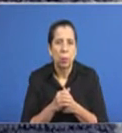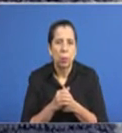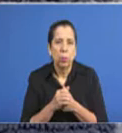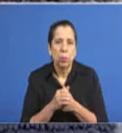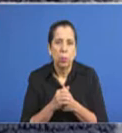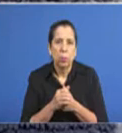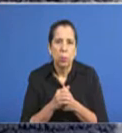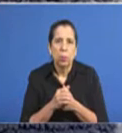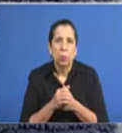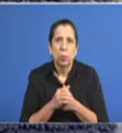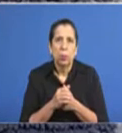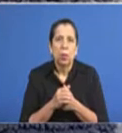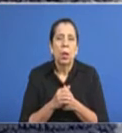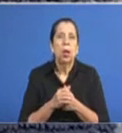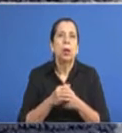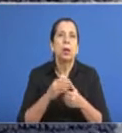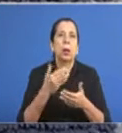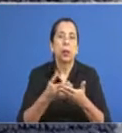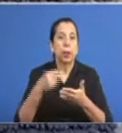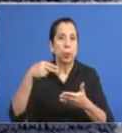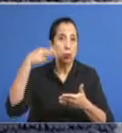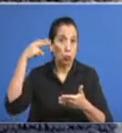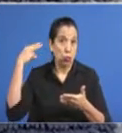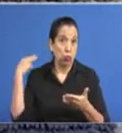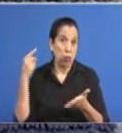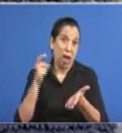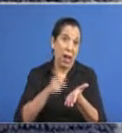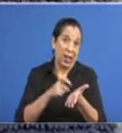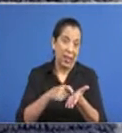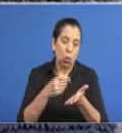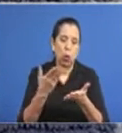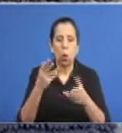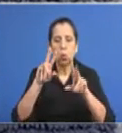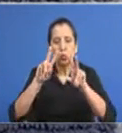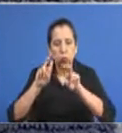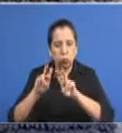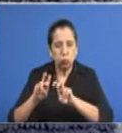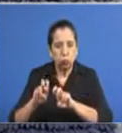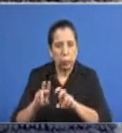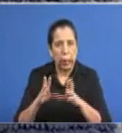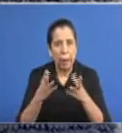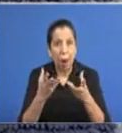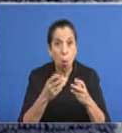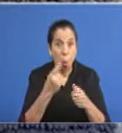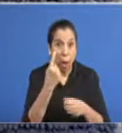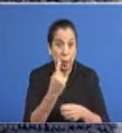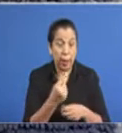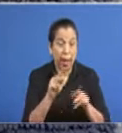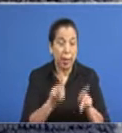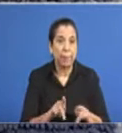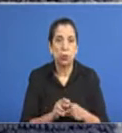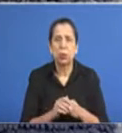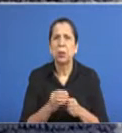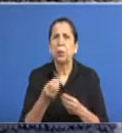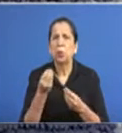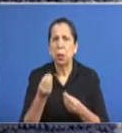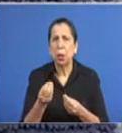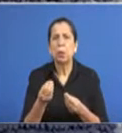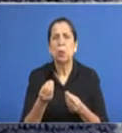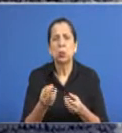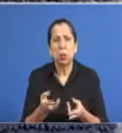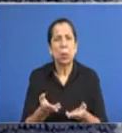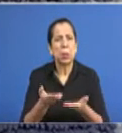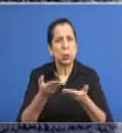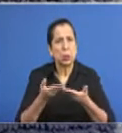su historial de crédito. Entonces, sí, realmente hemos recibido muchísimas